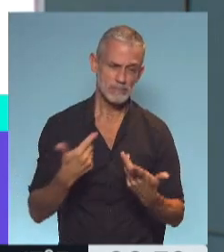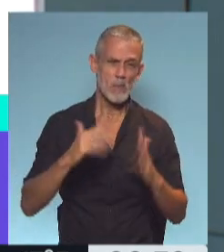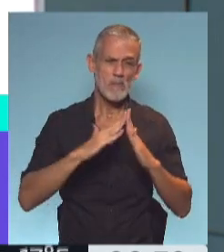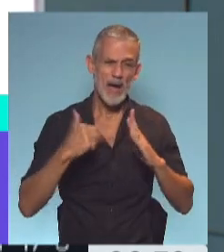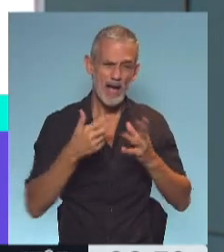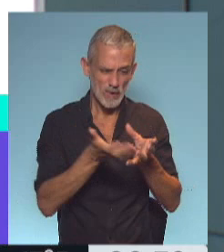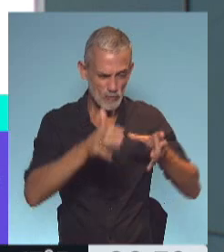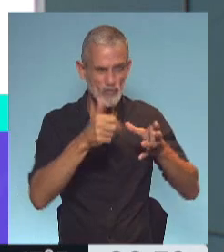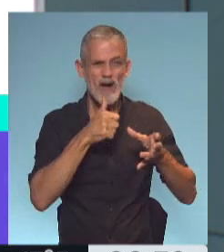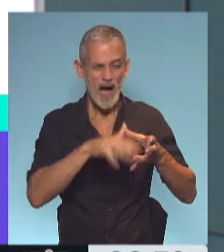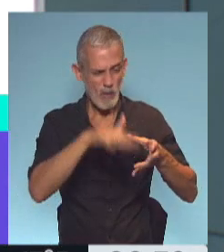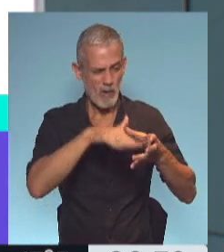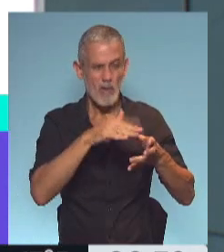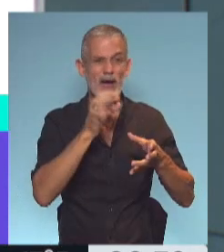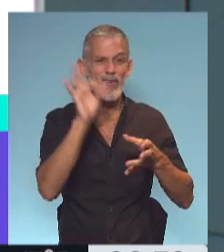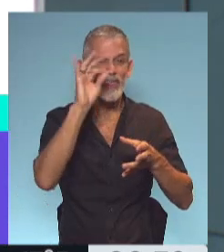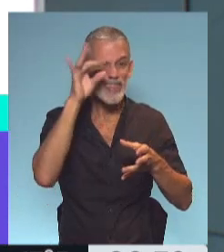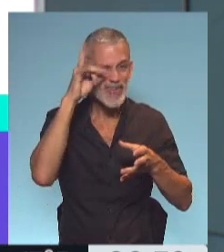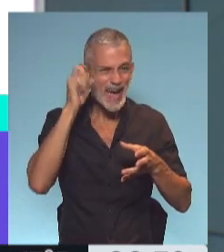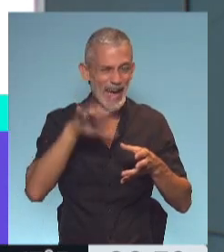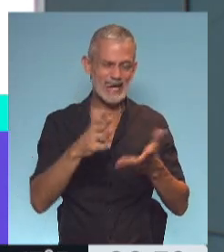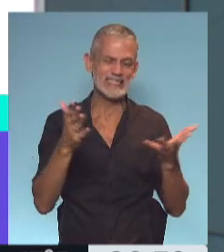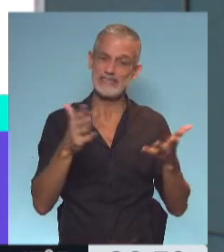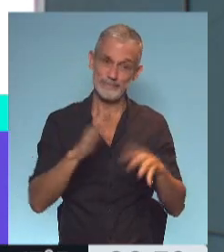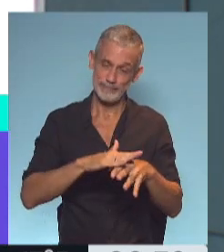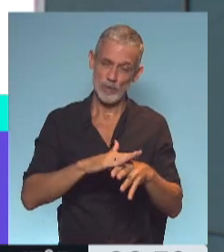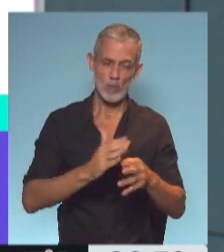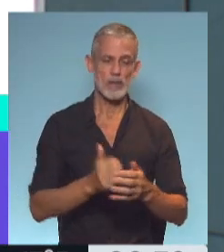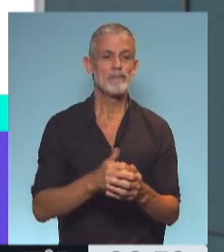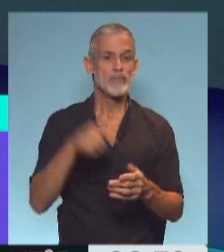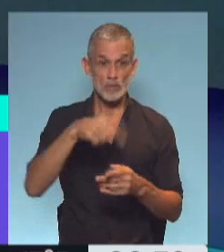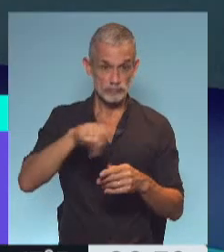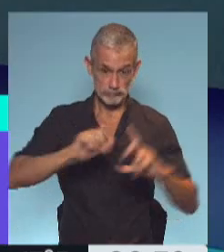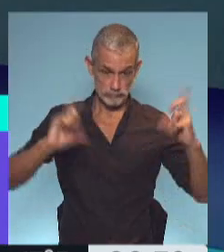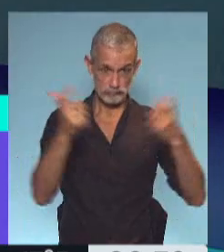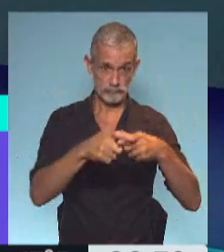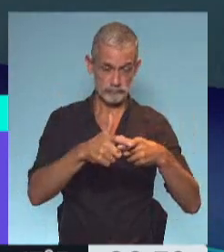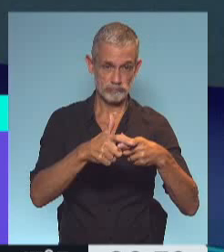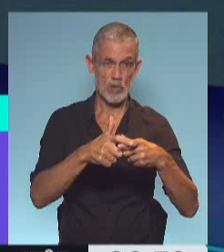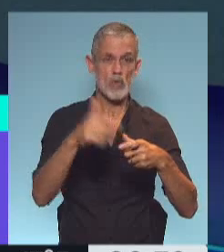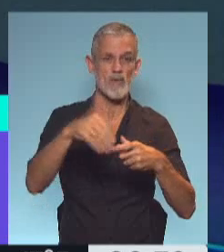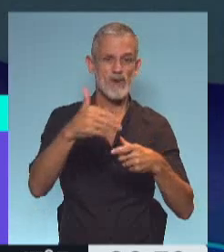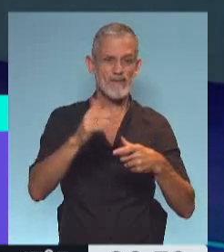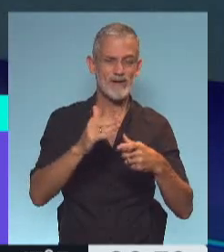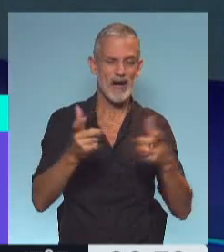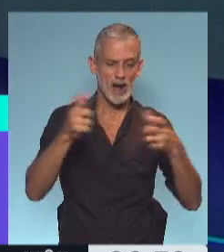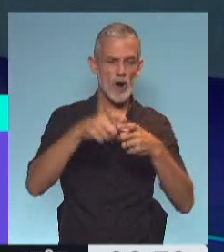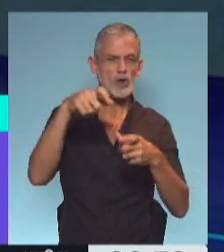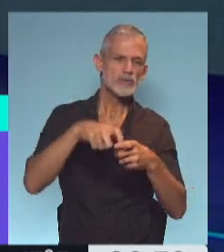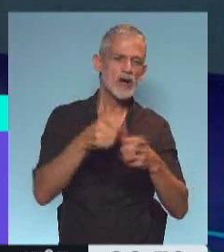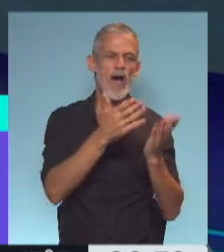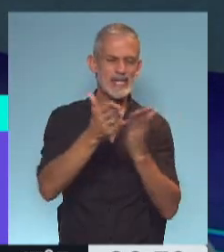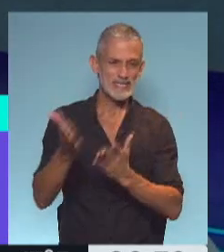yo no uso medidas de distanciamiento social, es igual. Doc, hoy se reúnen todos ustedes, usted forma parte justamente del Consejo de